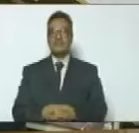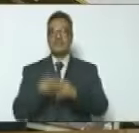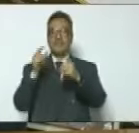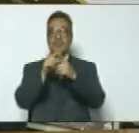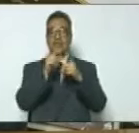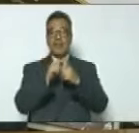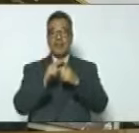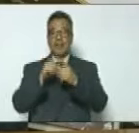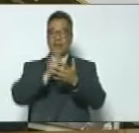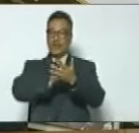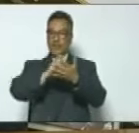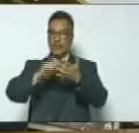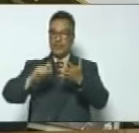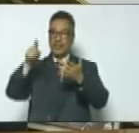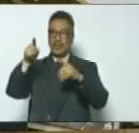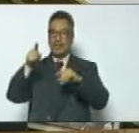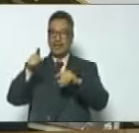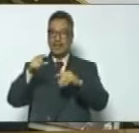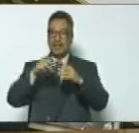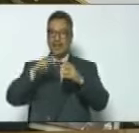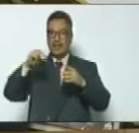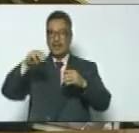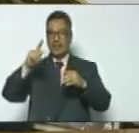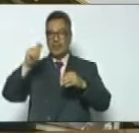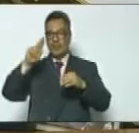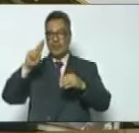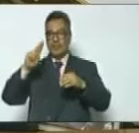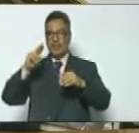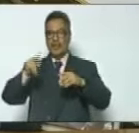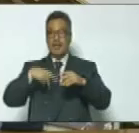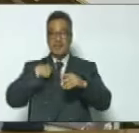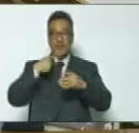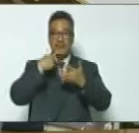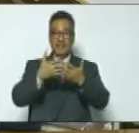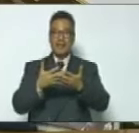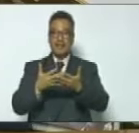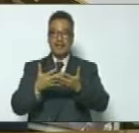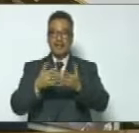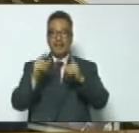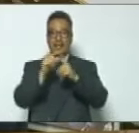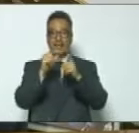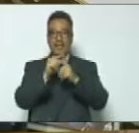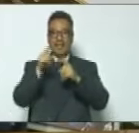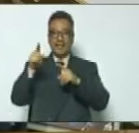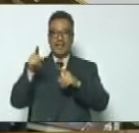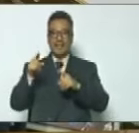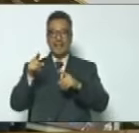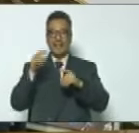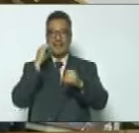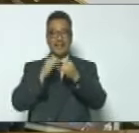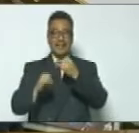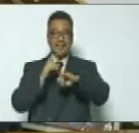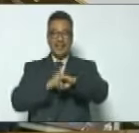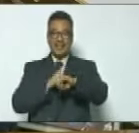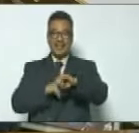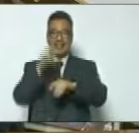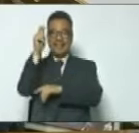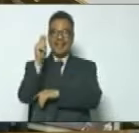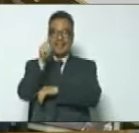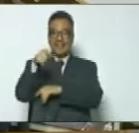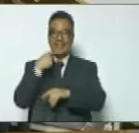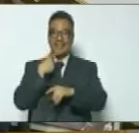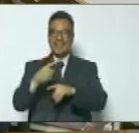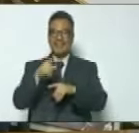Queda contratada la Macuto Samba Show para que lleven los derechos de palabra. Miren, cuando se le acabe el tiempo a un diputado, yo voy a